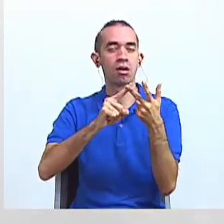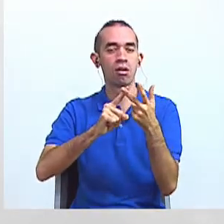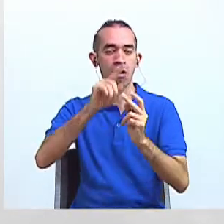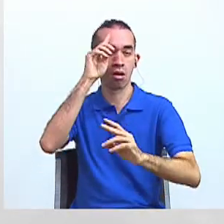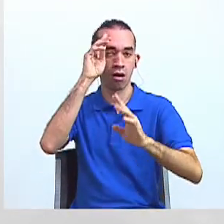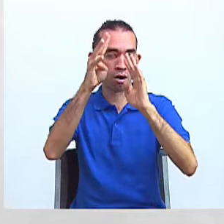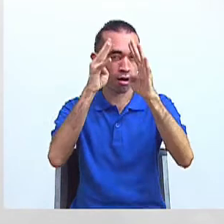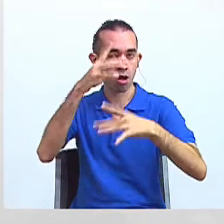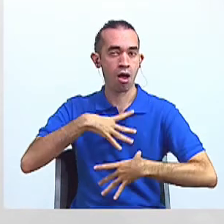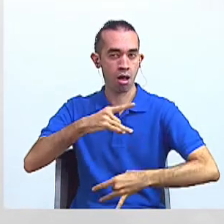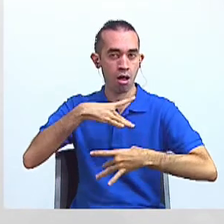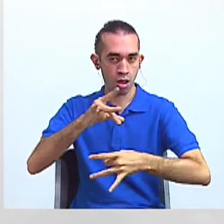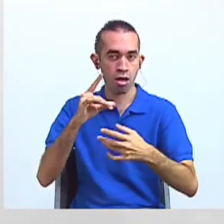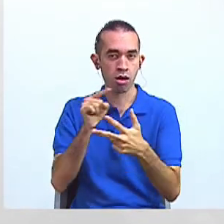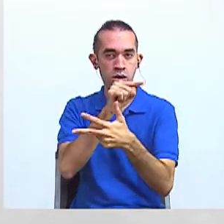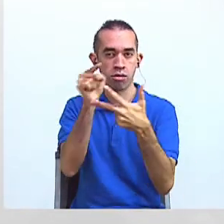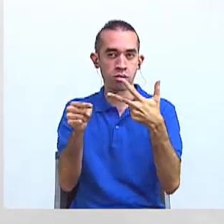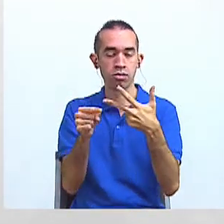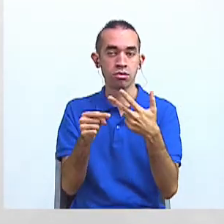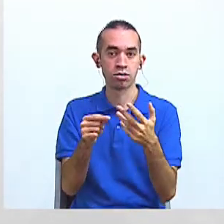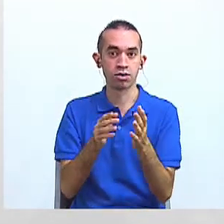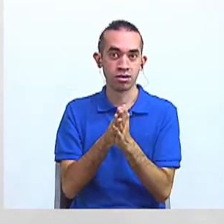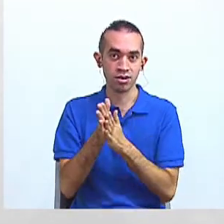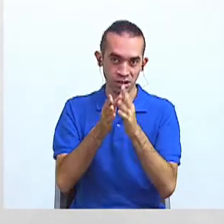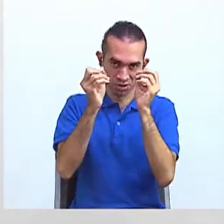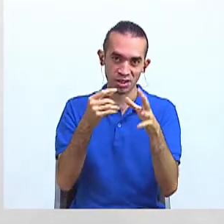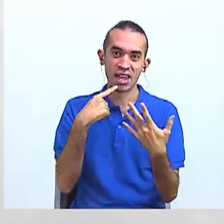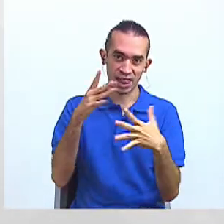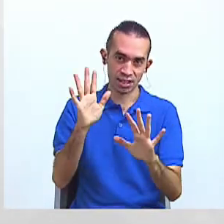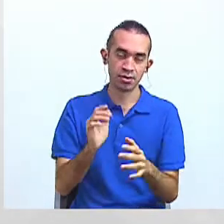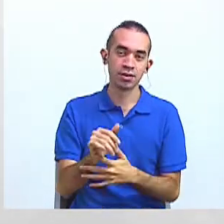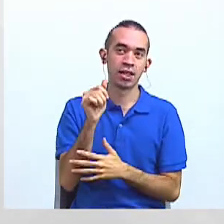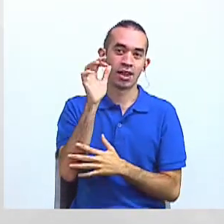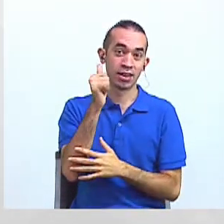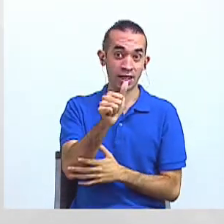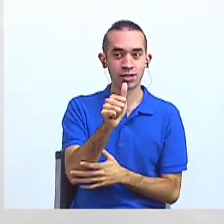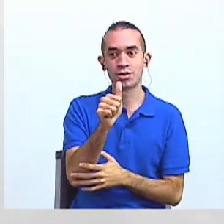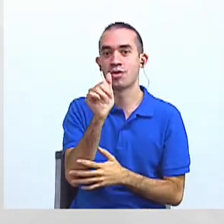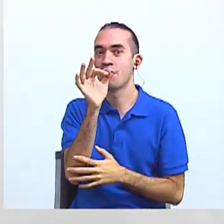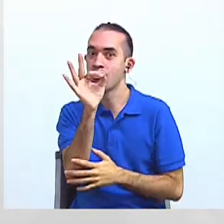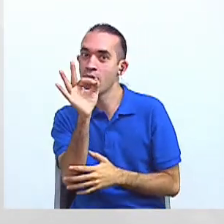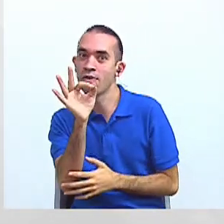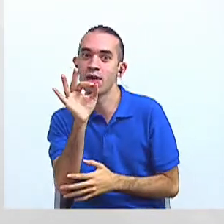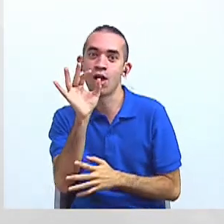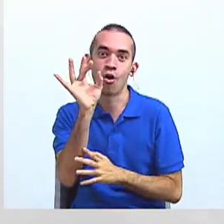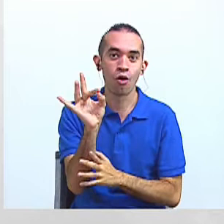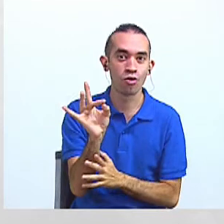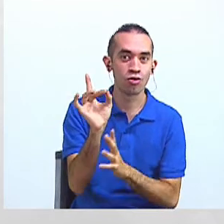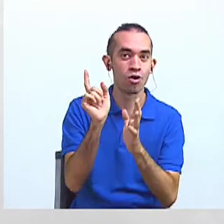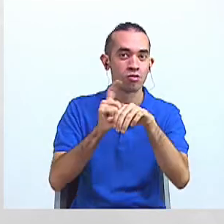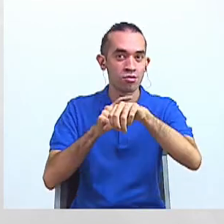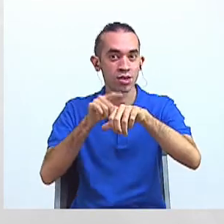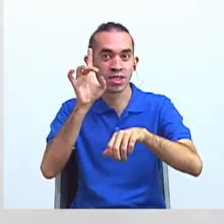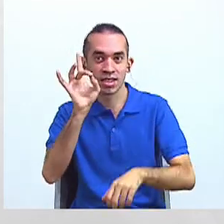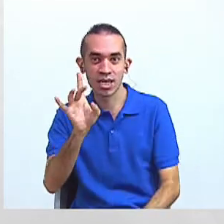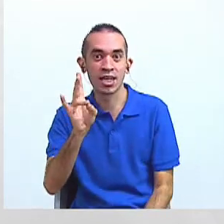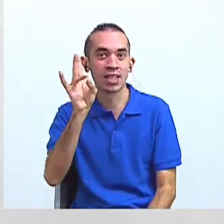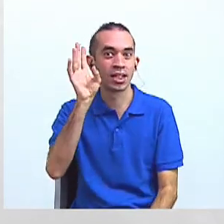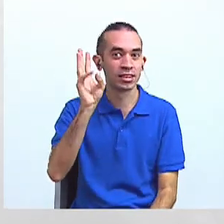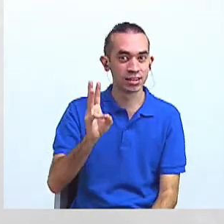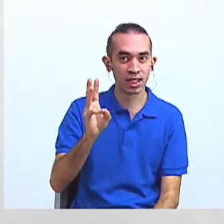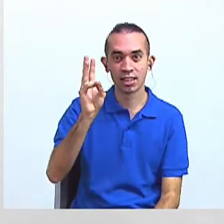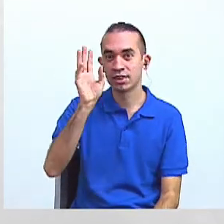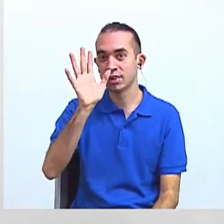¿Intereses creados? Ya la profe lo mencionó. 9, 8, 7, 6, 5,